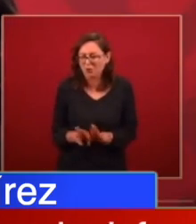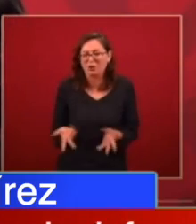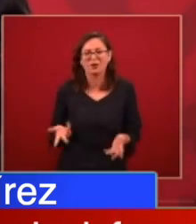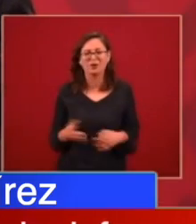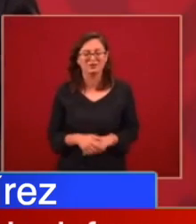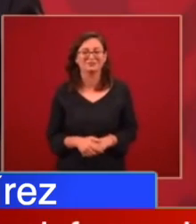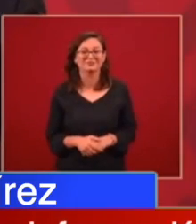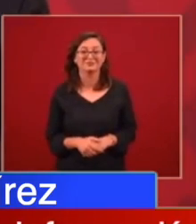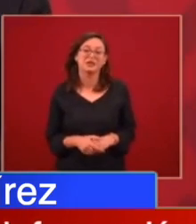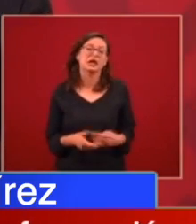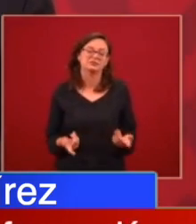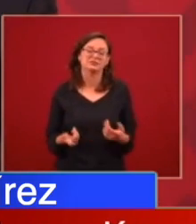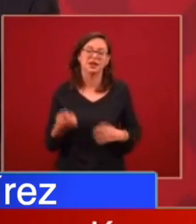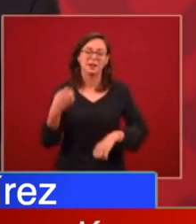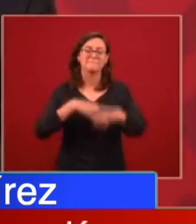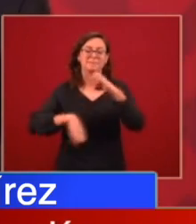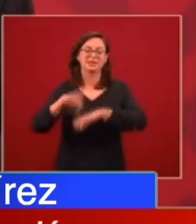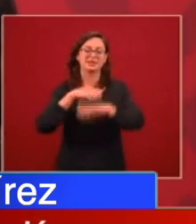Va a haber una distribuidora